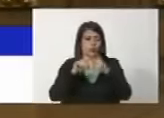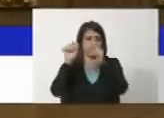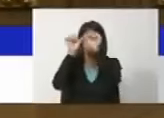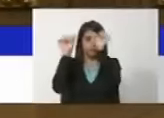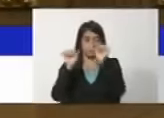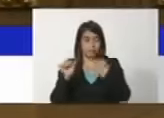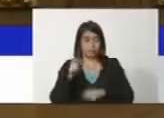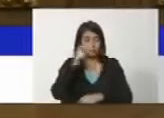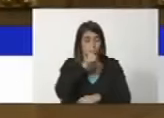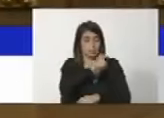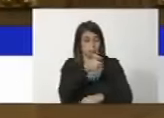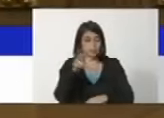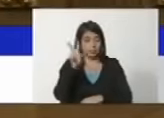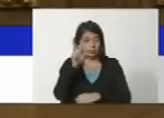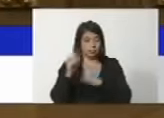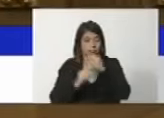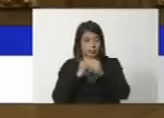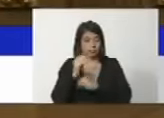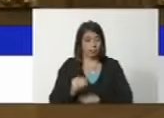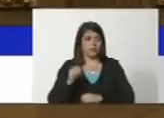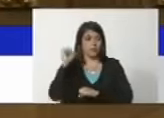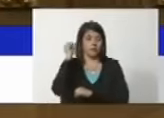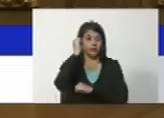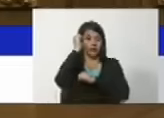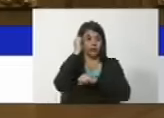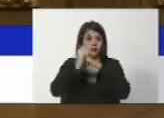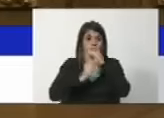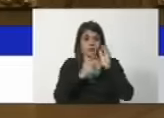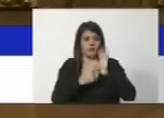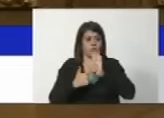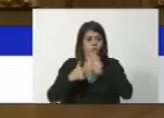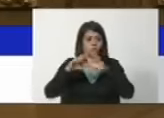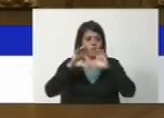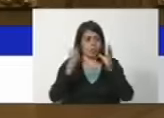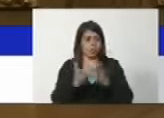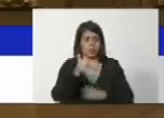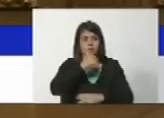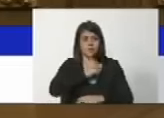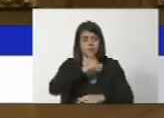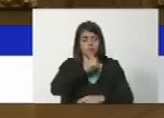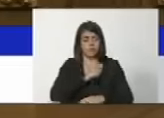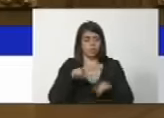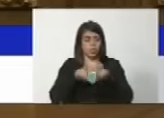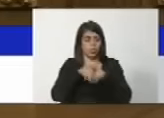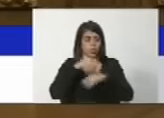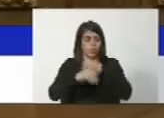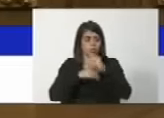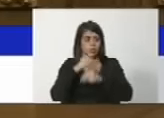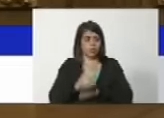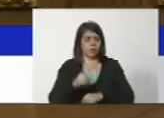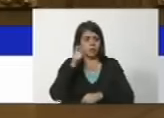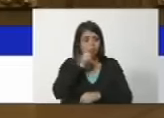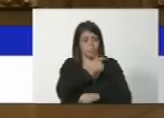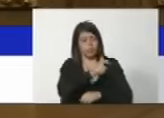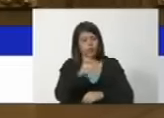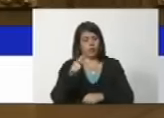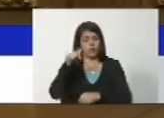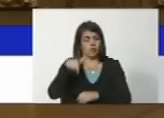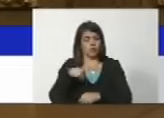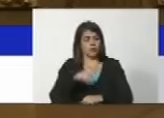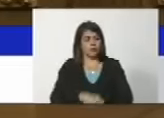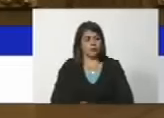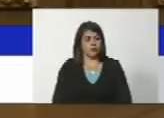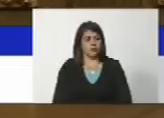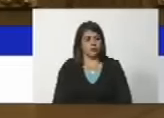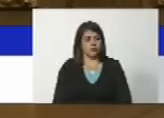presente el pueblo venezolano aguerrido y combativo, que ha demostrado al mundo resistencia, como lo han hecho esos pueblos en